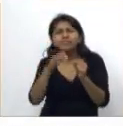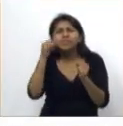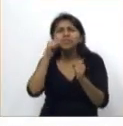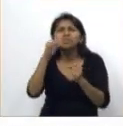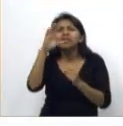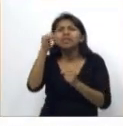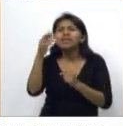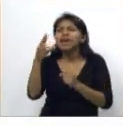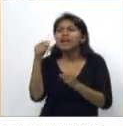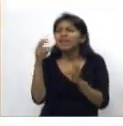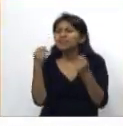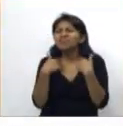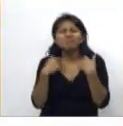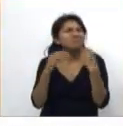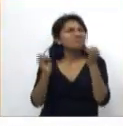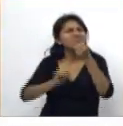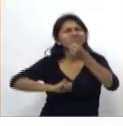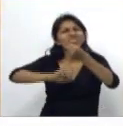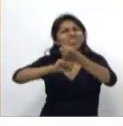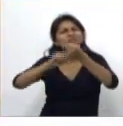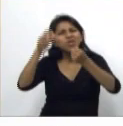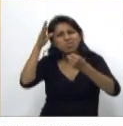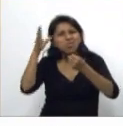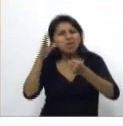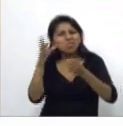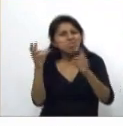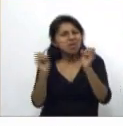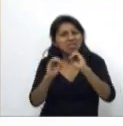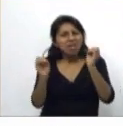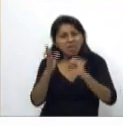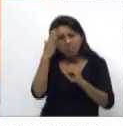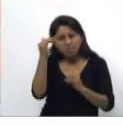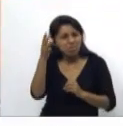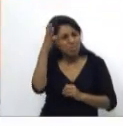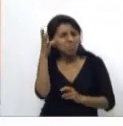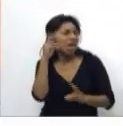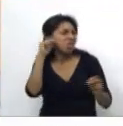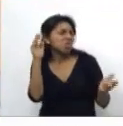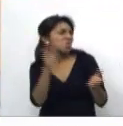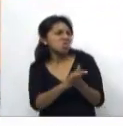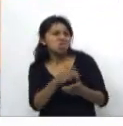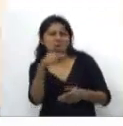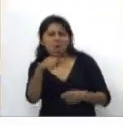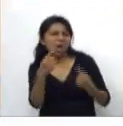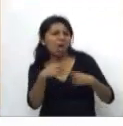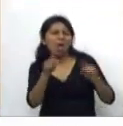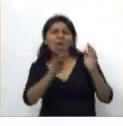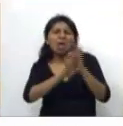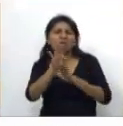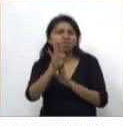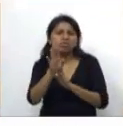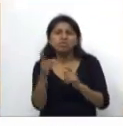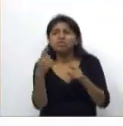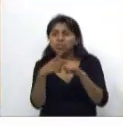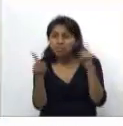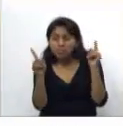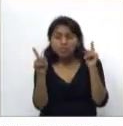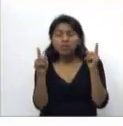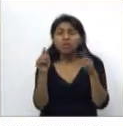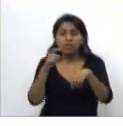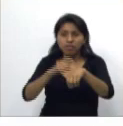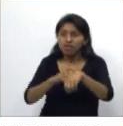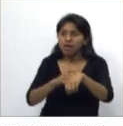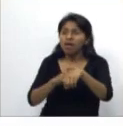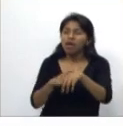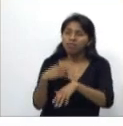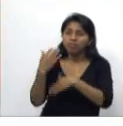no tenía al 100% el apoyo de sus padres, porque no creían que este emprendimiento iba a prosperar. Sin embargo, con el pasar